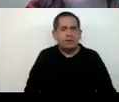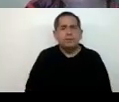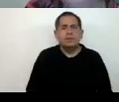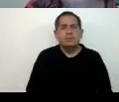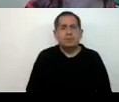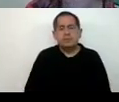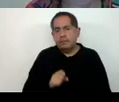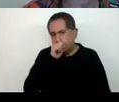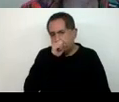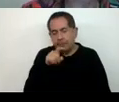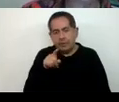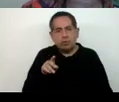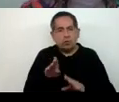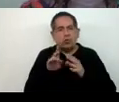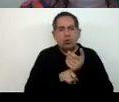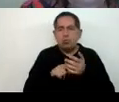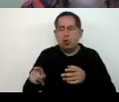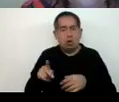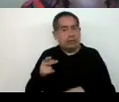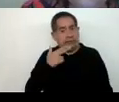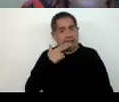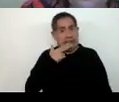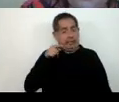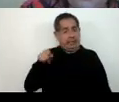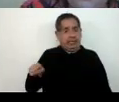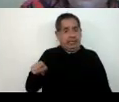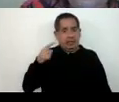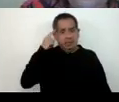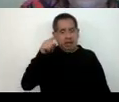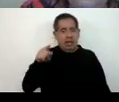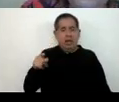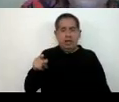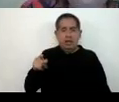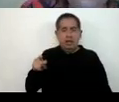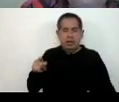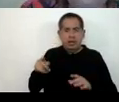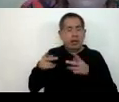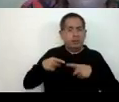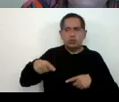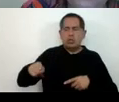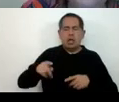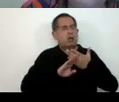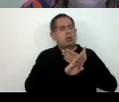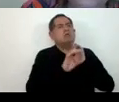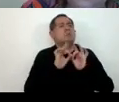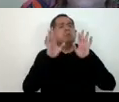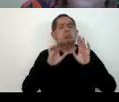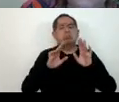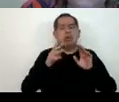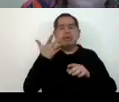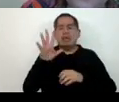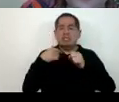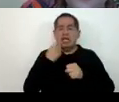el beneficio de este método anticonceptivo pues es que la paciente se puede proteger de un embarazo por 10